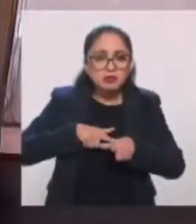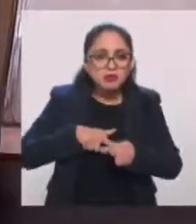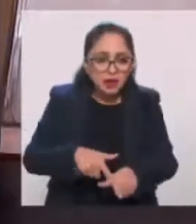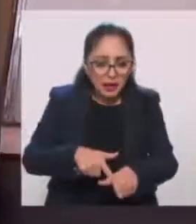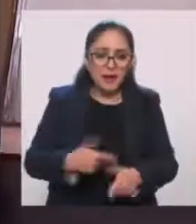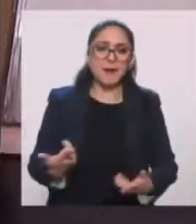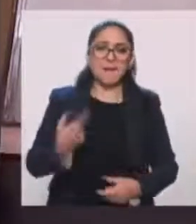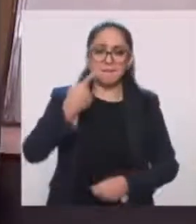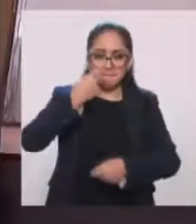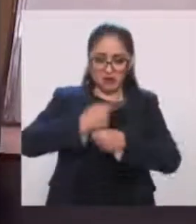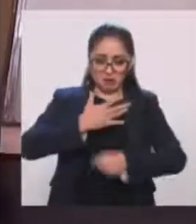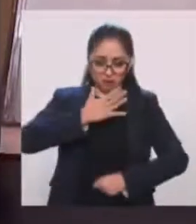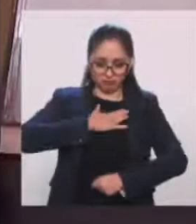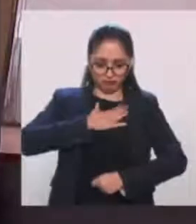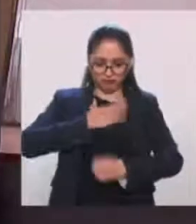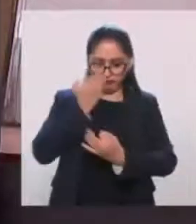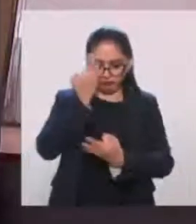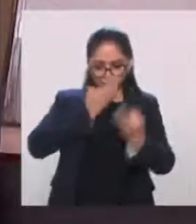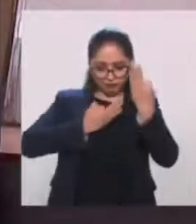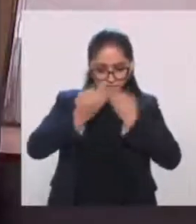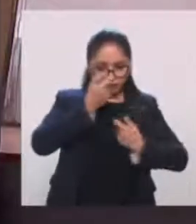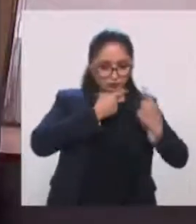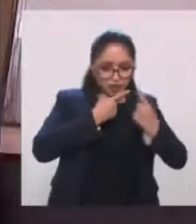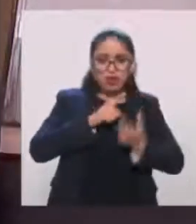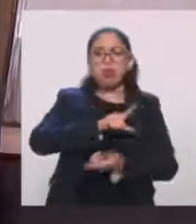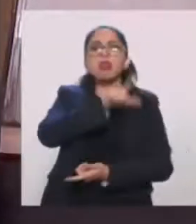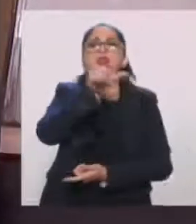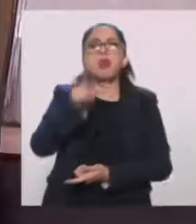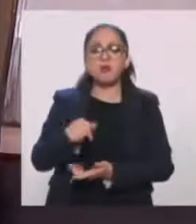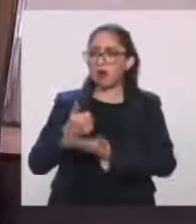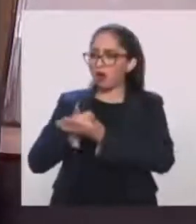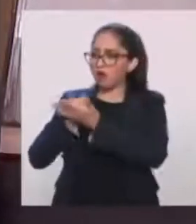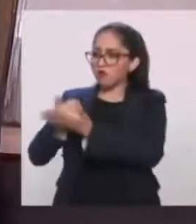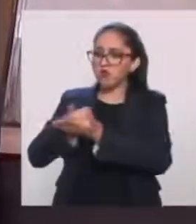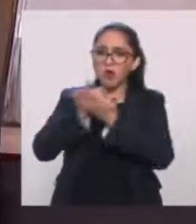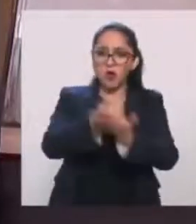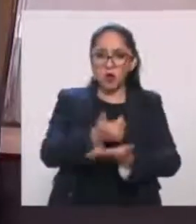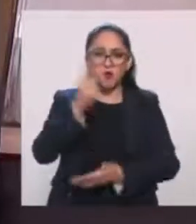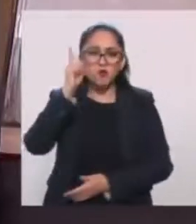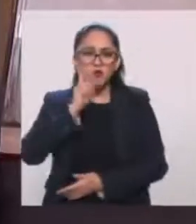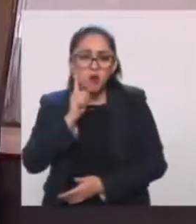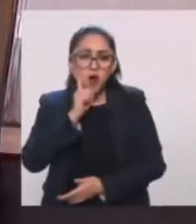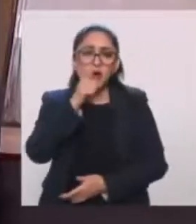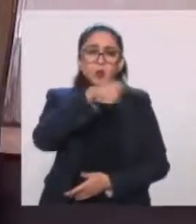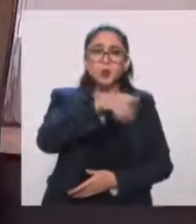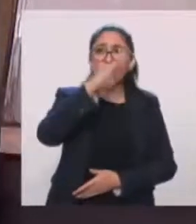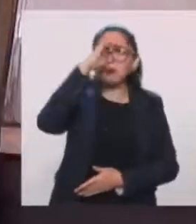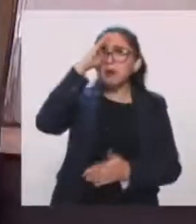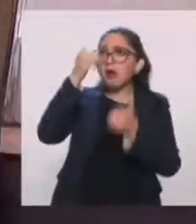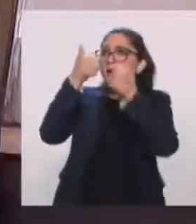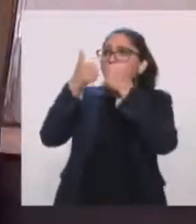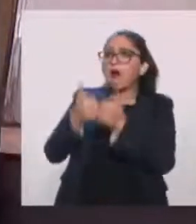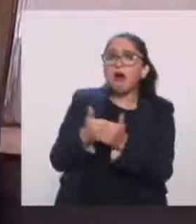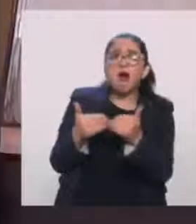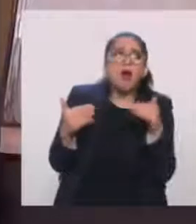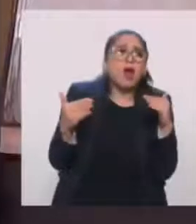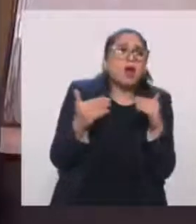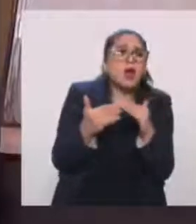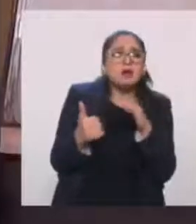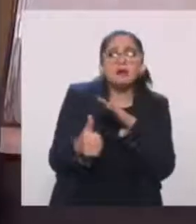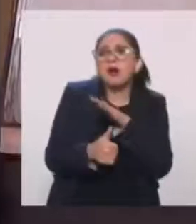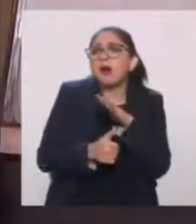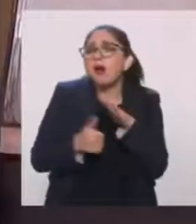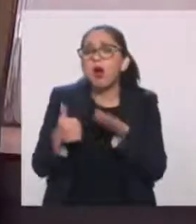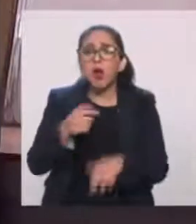primero me ayudé y empecé a invitar a las mujeres a no quedarse en casa, a no quedarse, ay, aquí estoy sola. No, hay